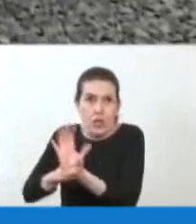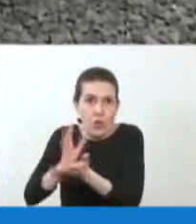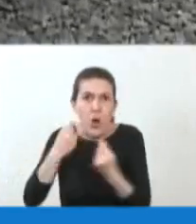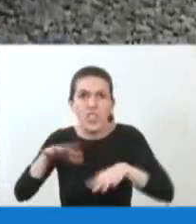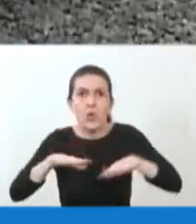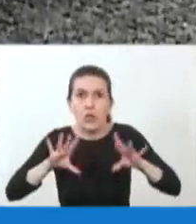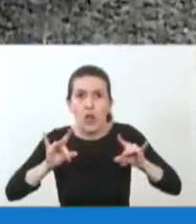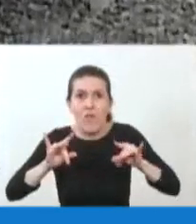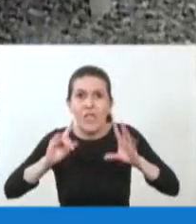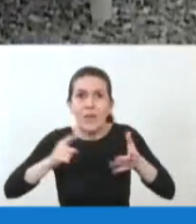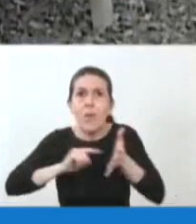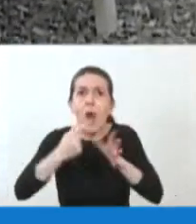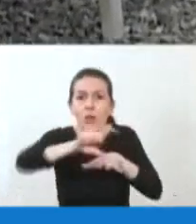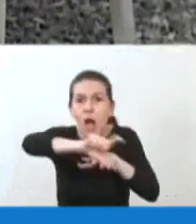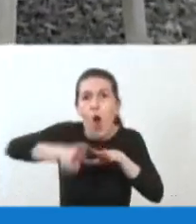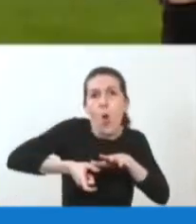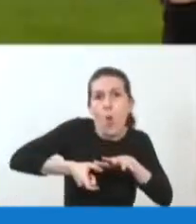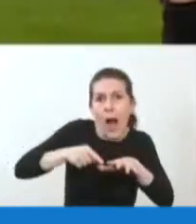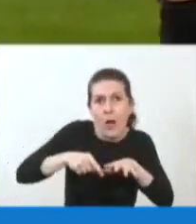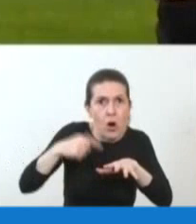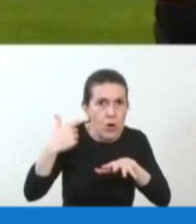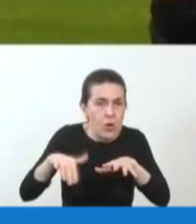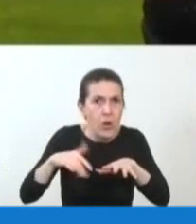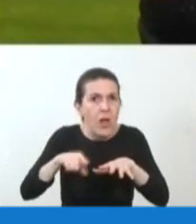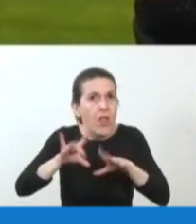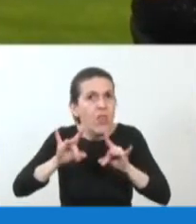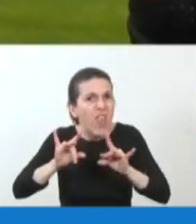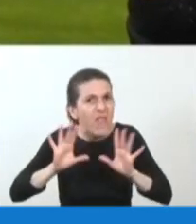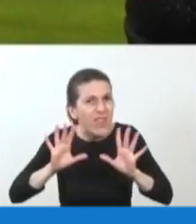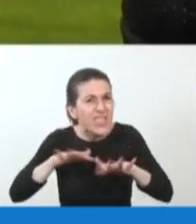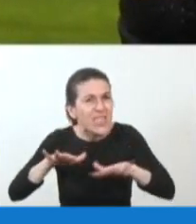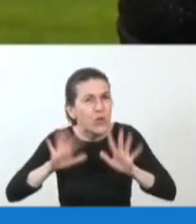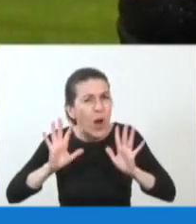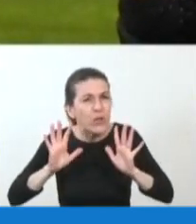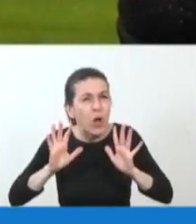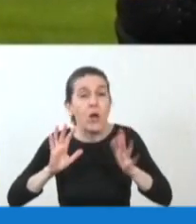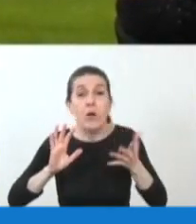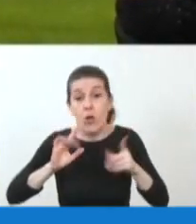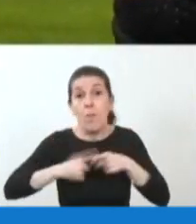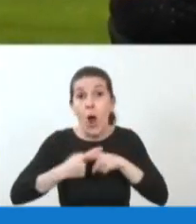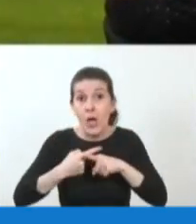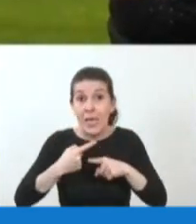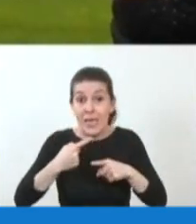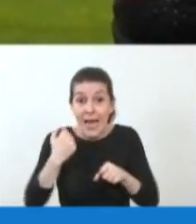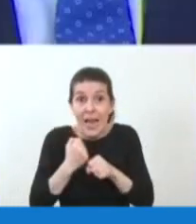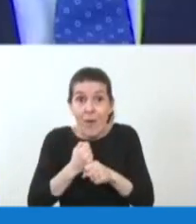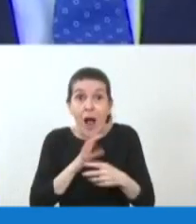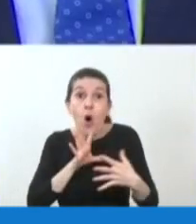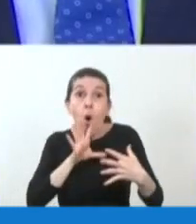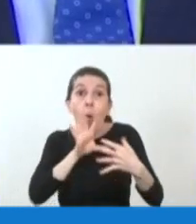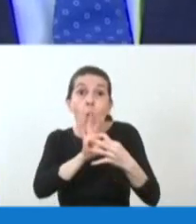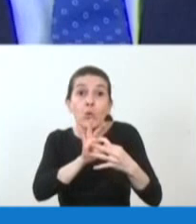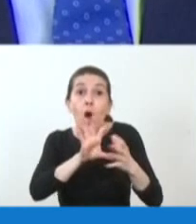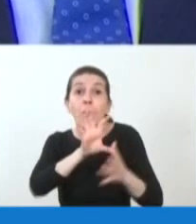todo en todo el conurbano la articulación de esta de esta política en conjunto con la provincia de buenos